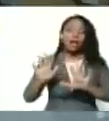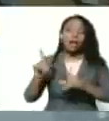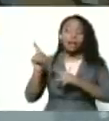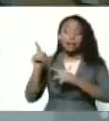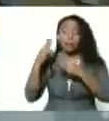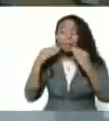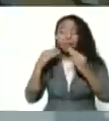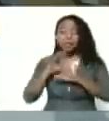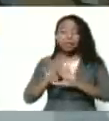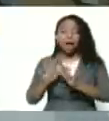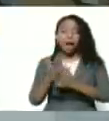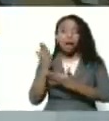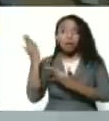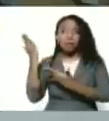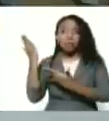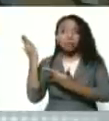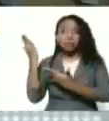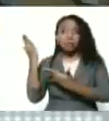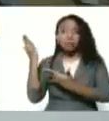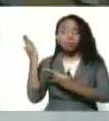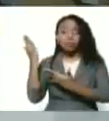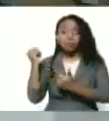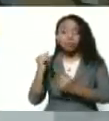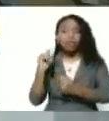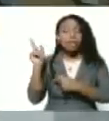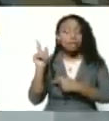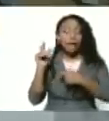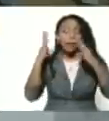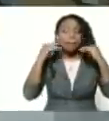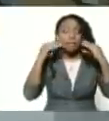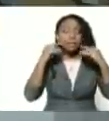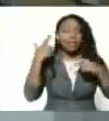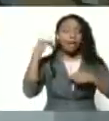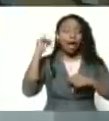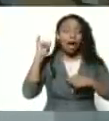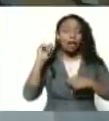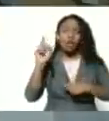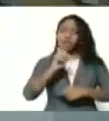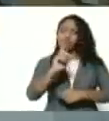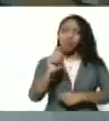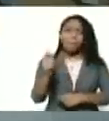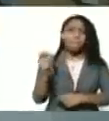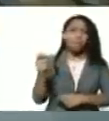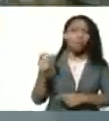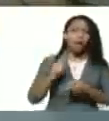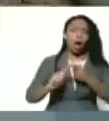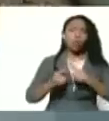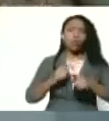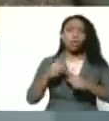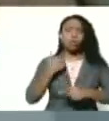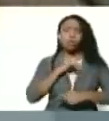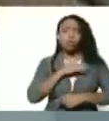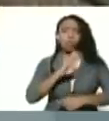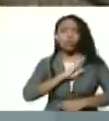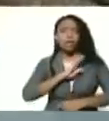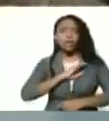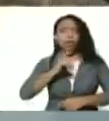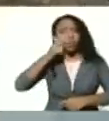aquí, la experiencia que tenemos. No es poca cosa la experiencia que hemos obtenido como